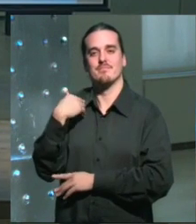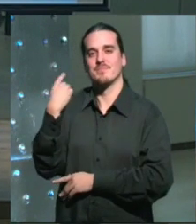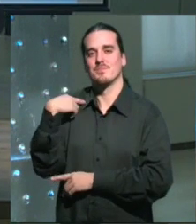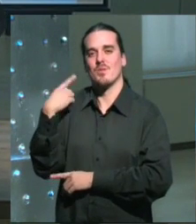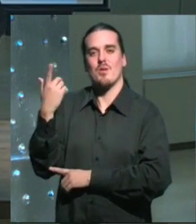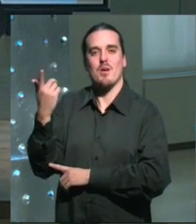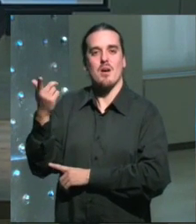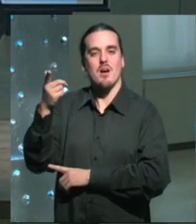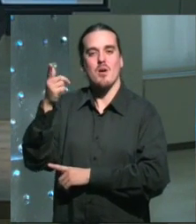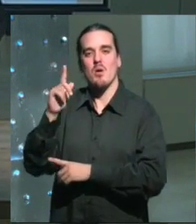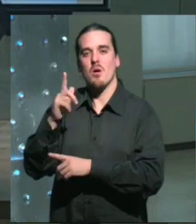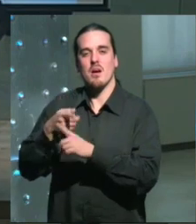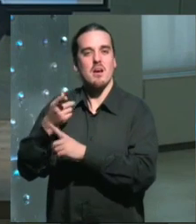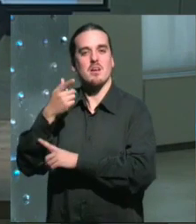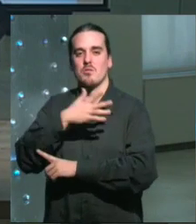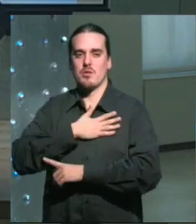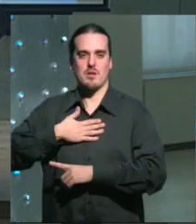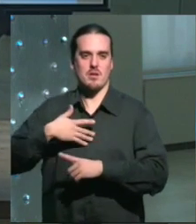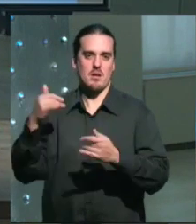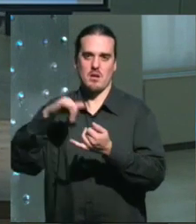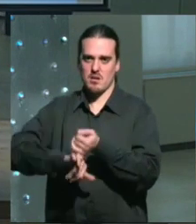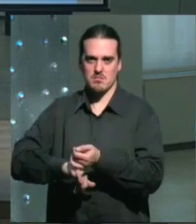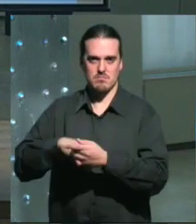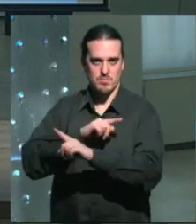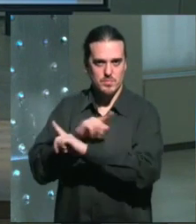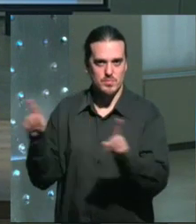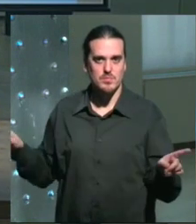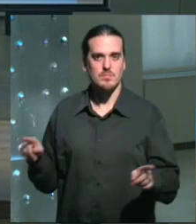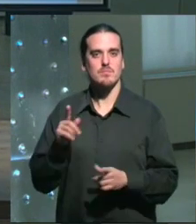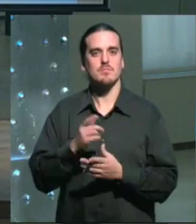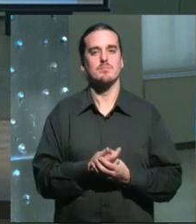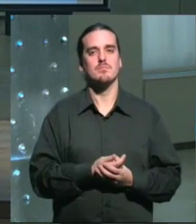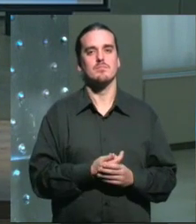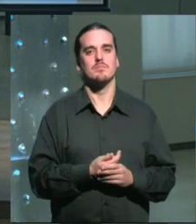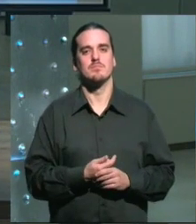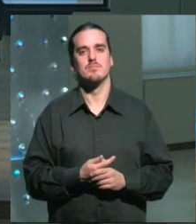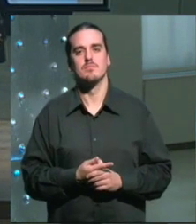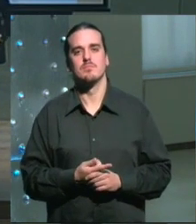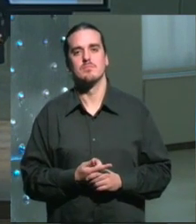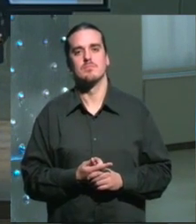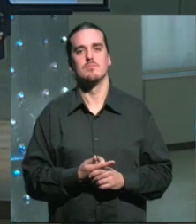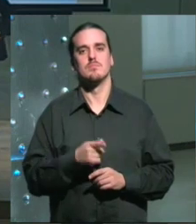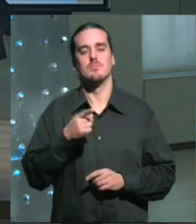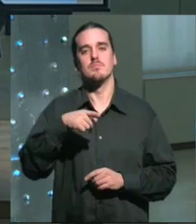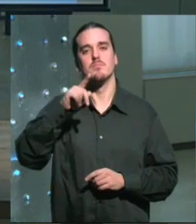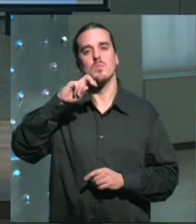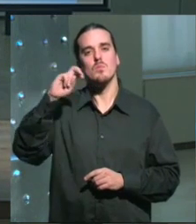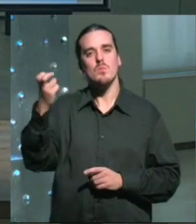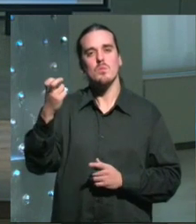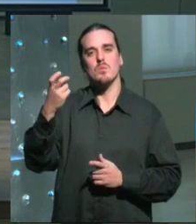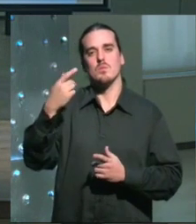Quería deshacer Roe versus Wade, el precedente legal que permite el aborto en Estados Unidos. De eso